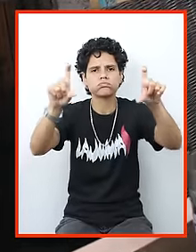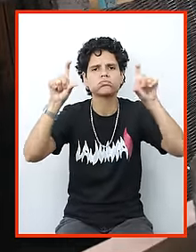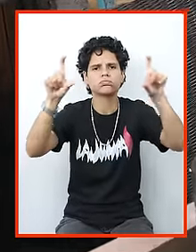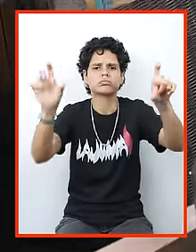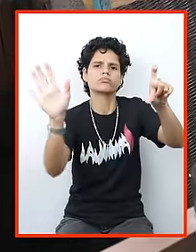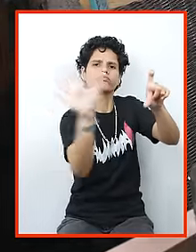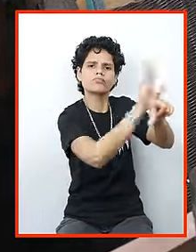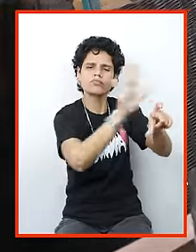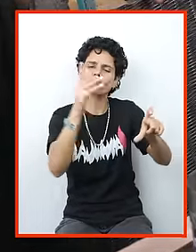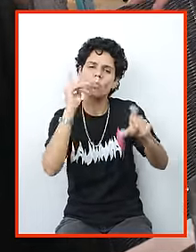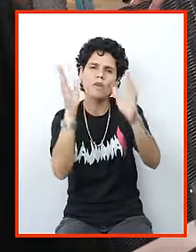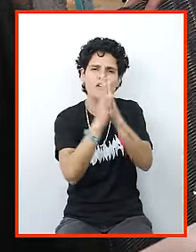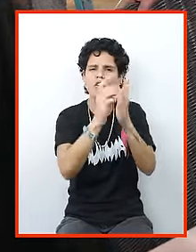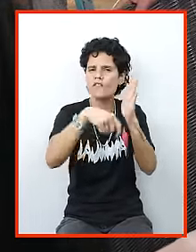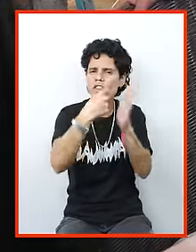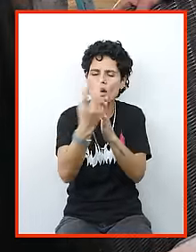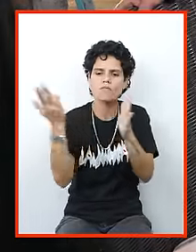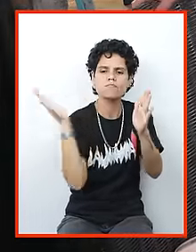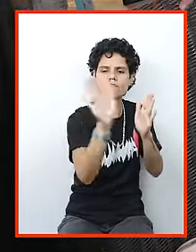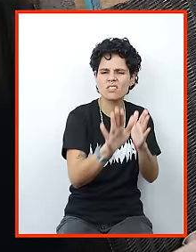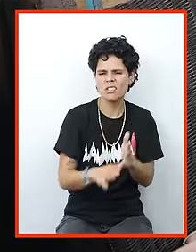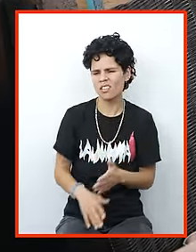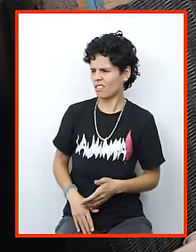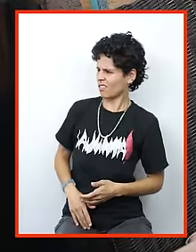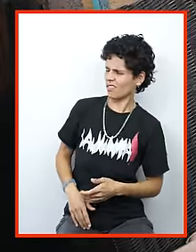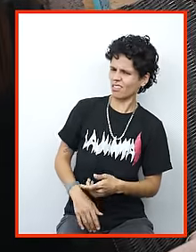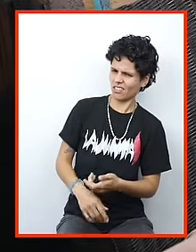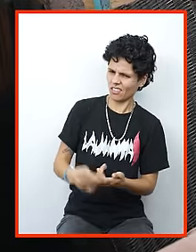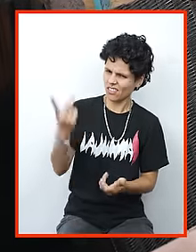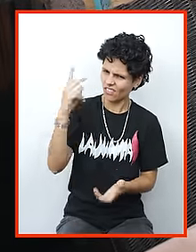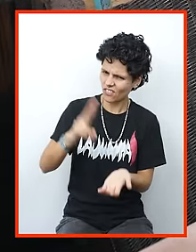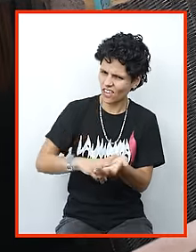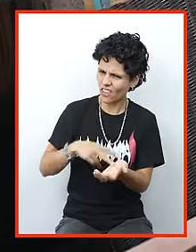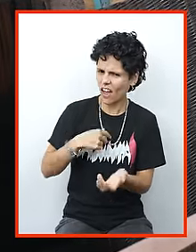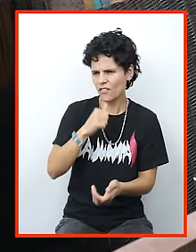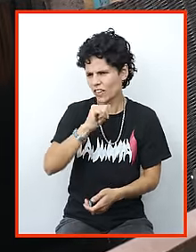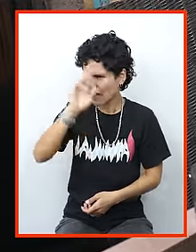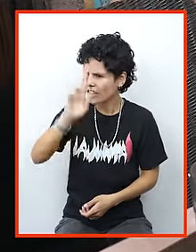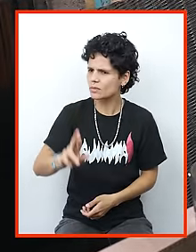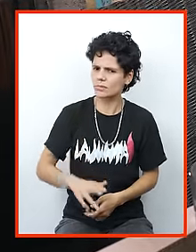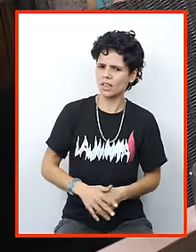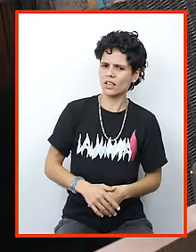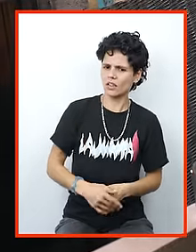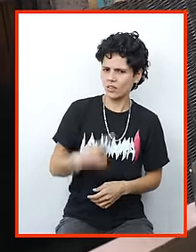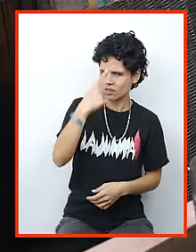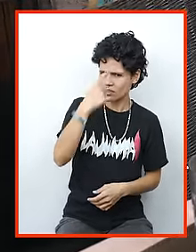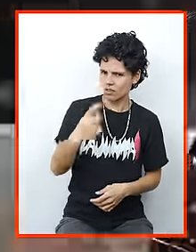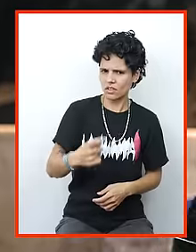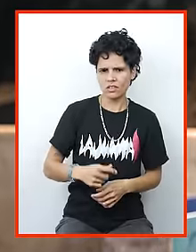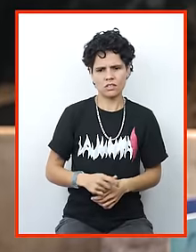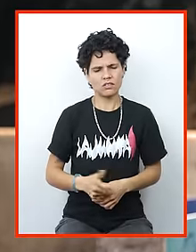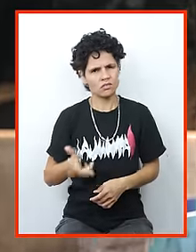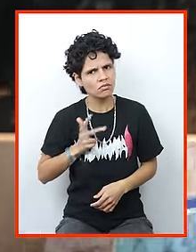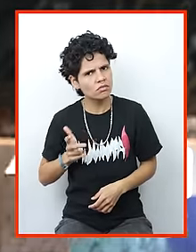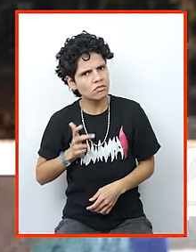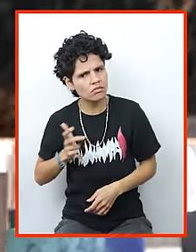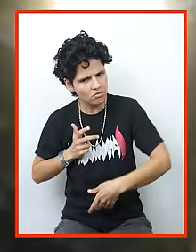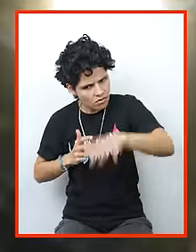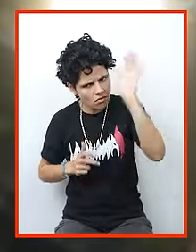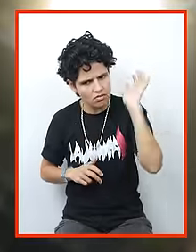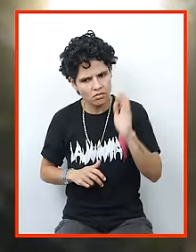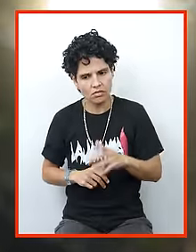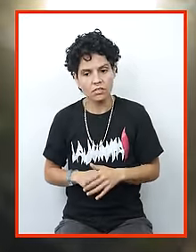TV Argentina. Ponle un timbre de agua. Oye, sí, ¿cómo hacen eso, weón? Que falta respeto.